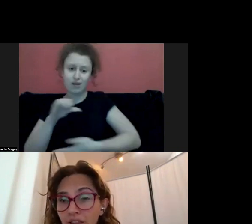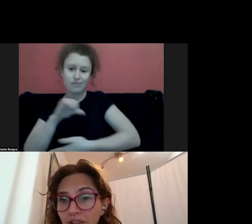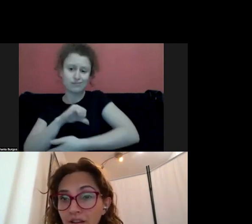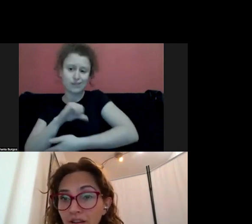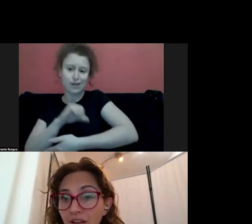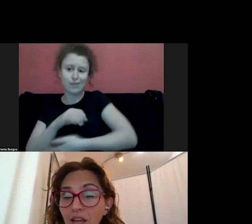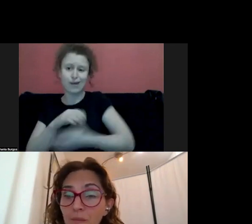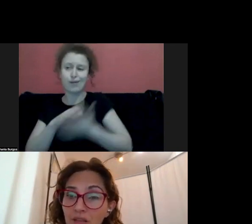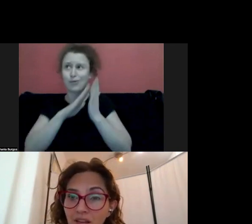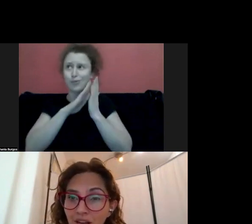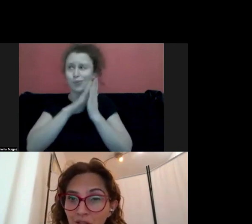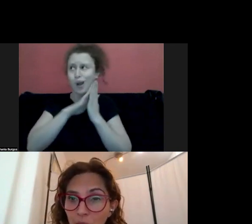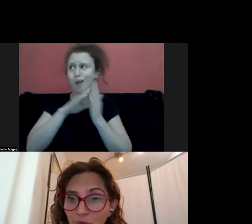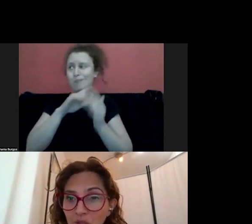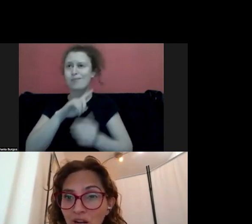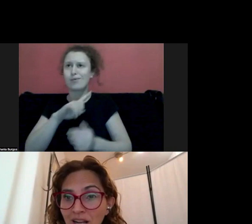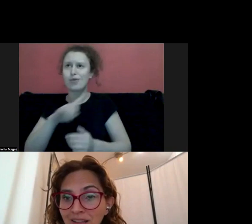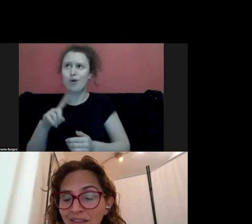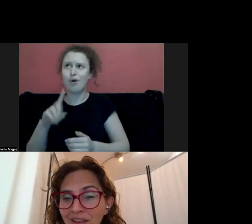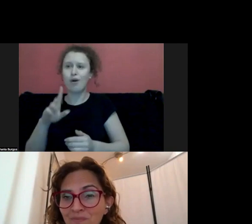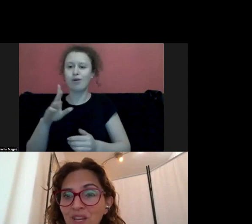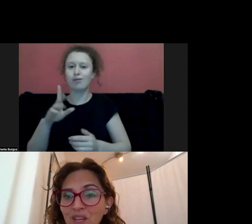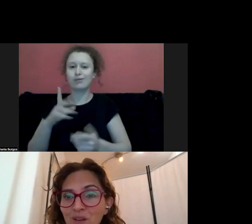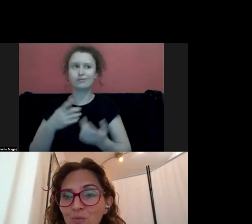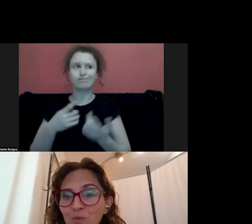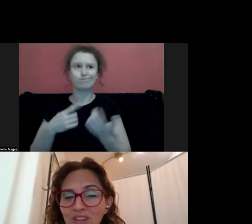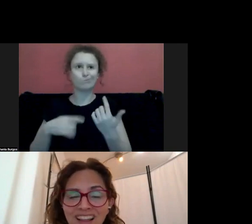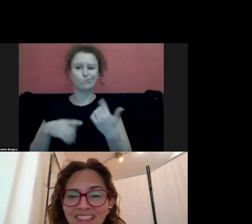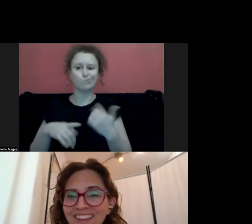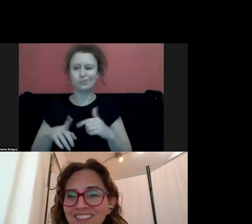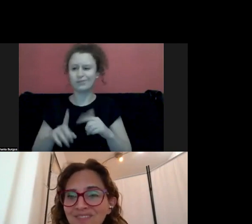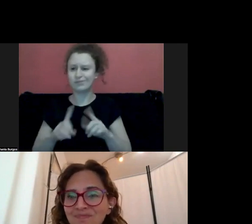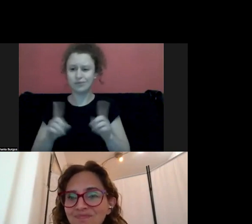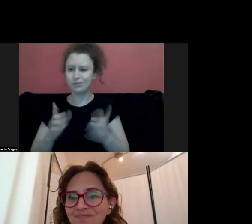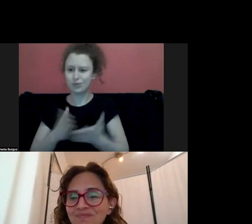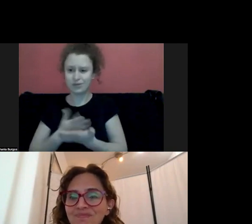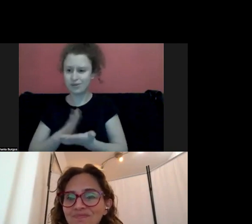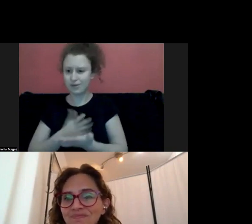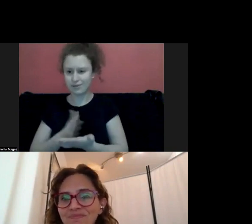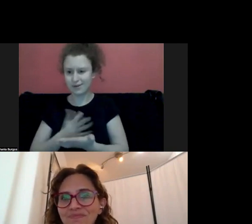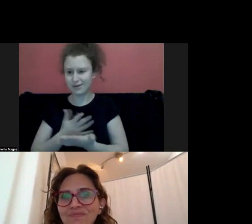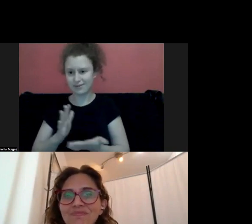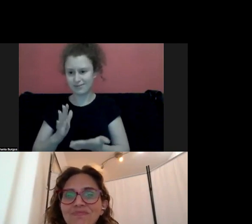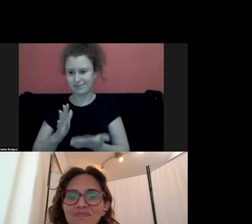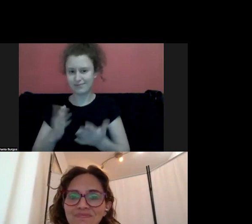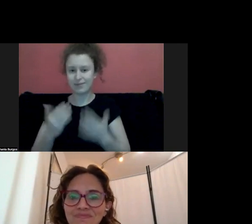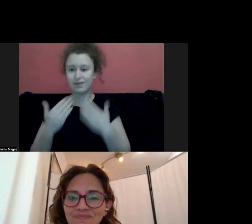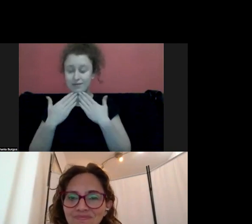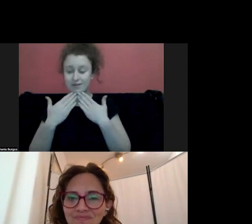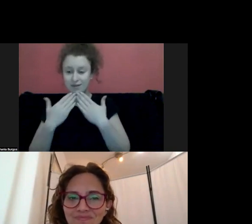se deciden a investigar sobre autismo y lactancia. Muchas gracias.